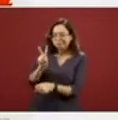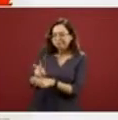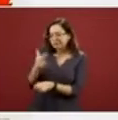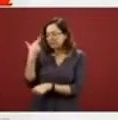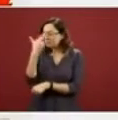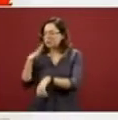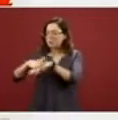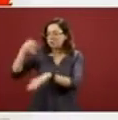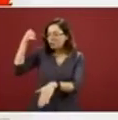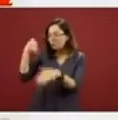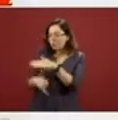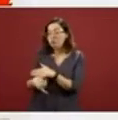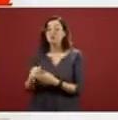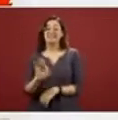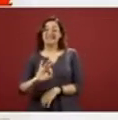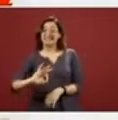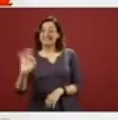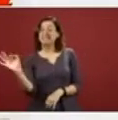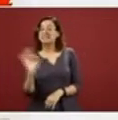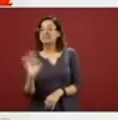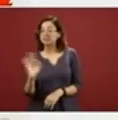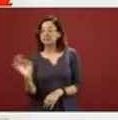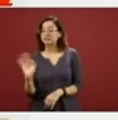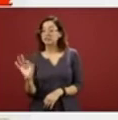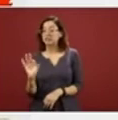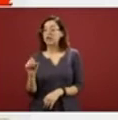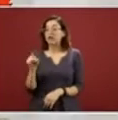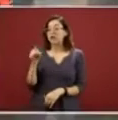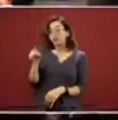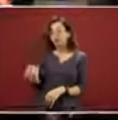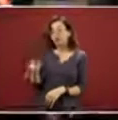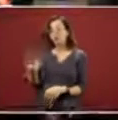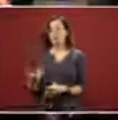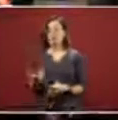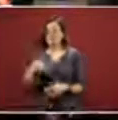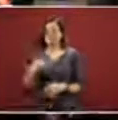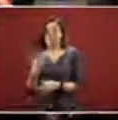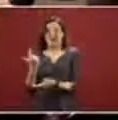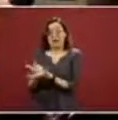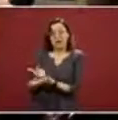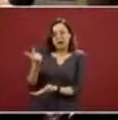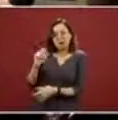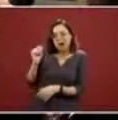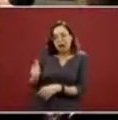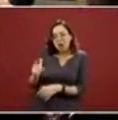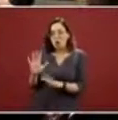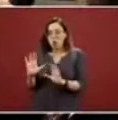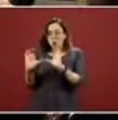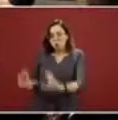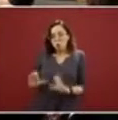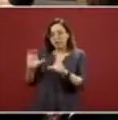puntual, a lo mejor porque tenían una comorbilidad o un factor de riesgo que había que vigilar de más